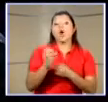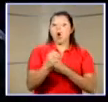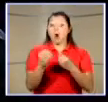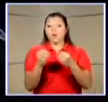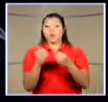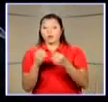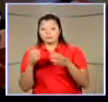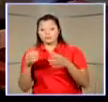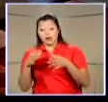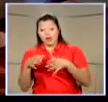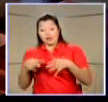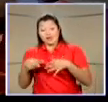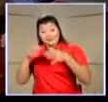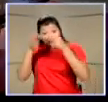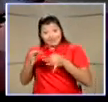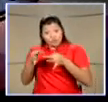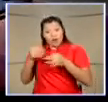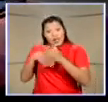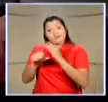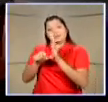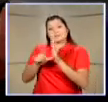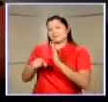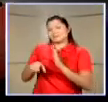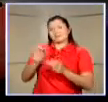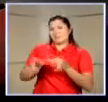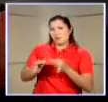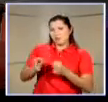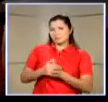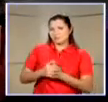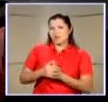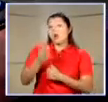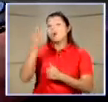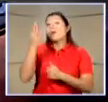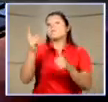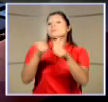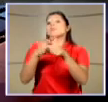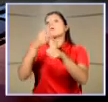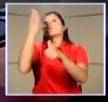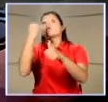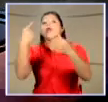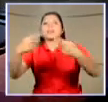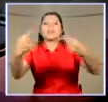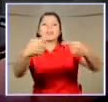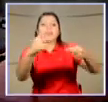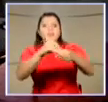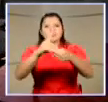Asamblea Legislativa. Primero, por rebatiña política. El que está promoviendo esto es